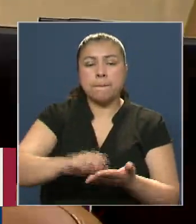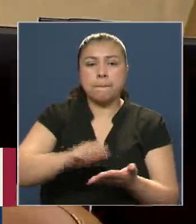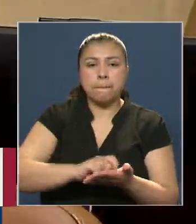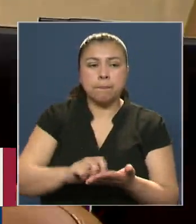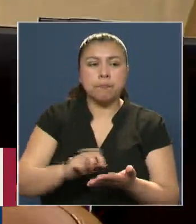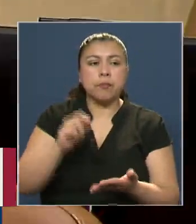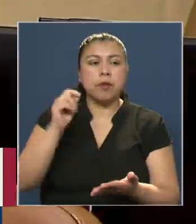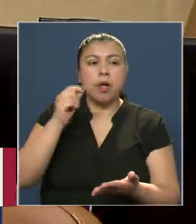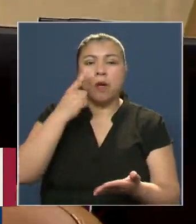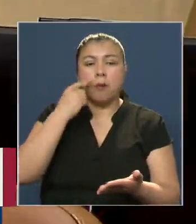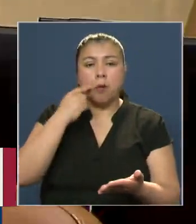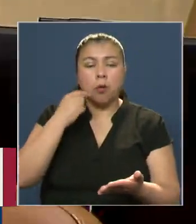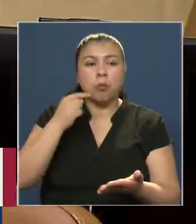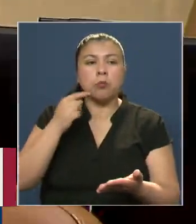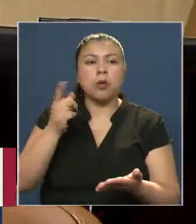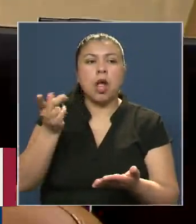subsecretaria.